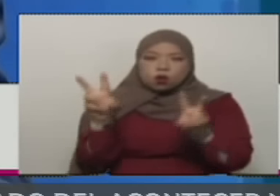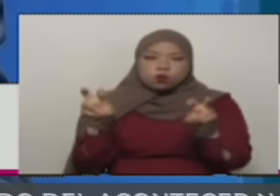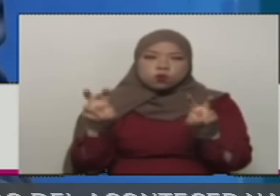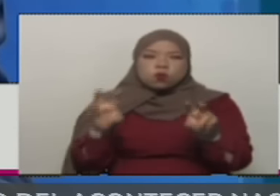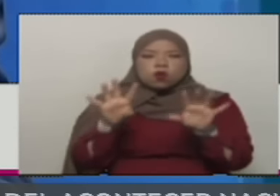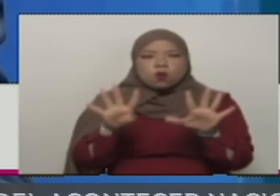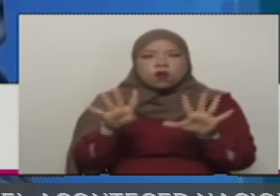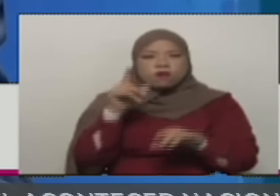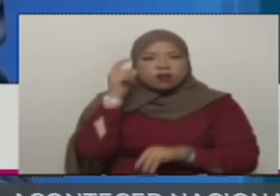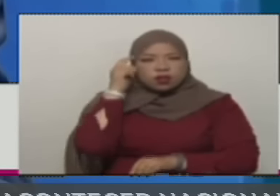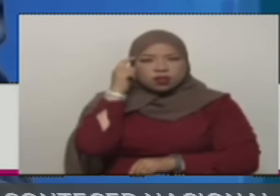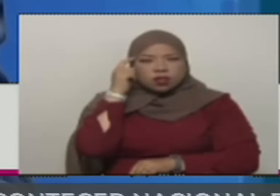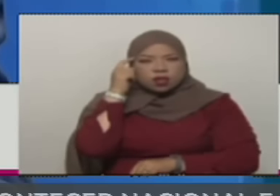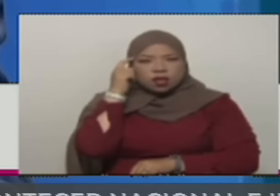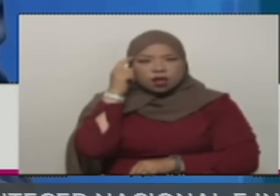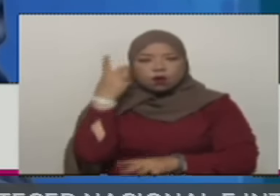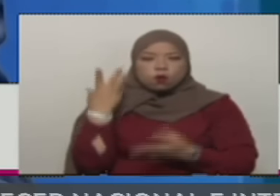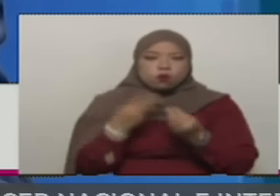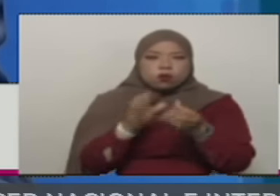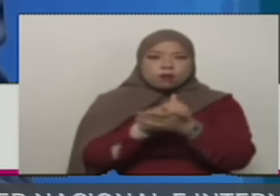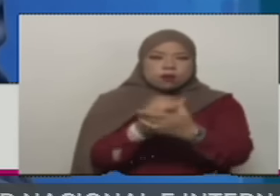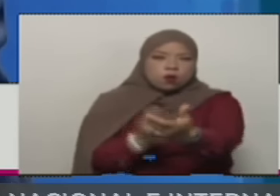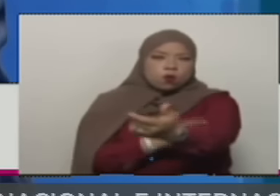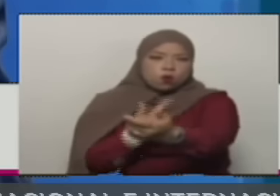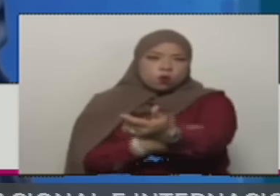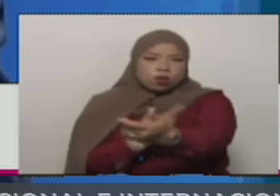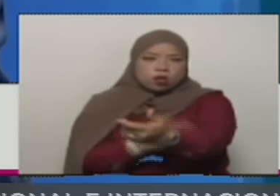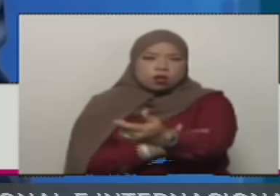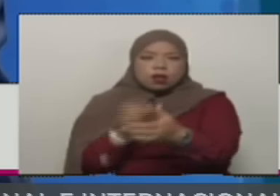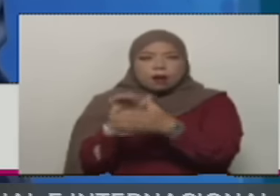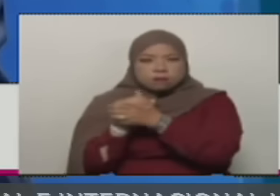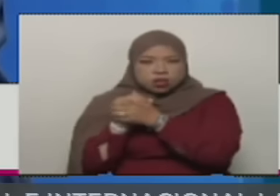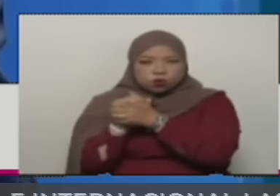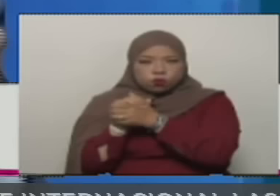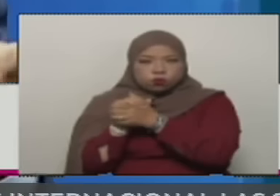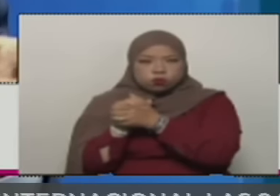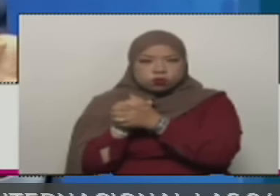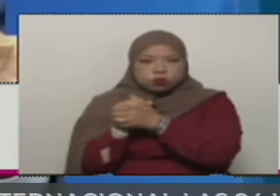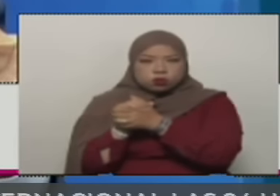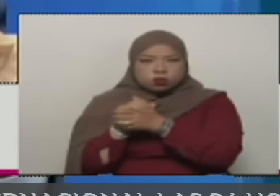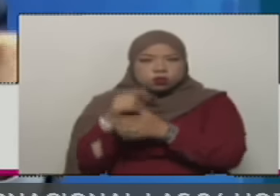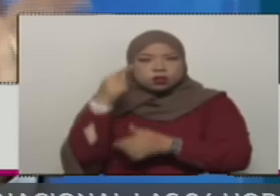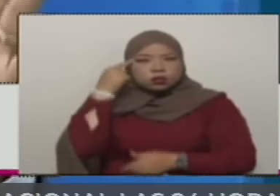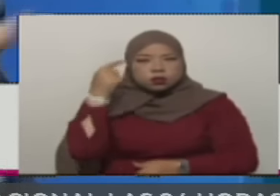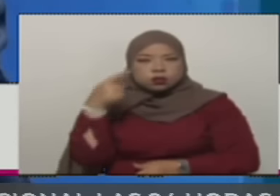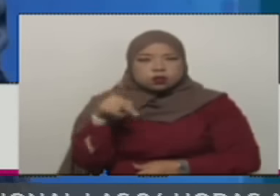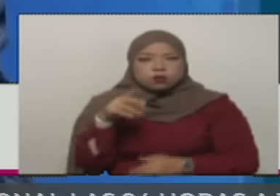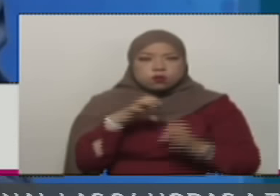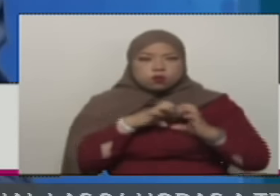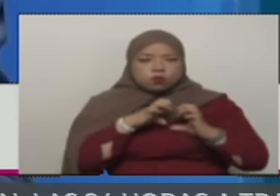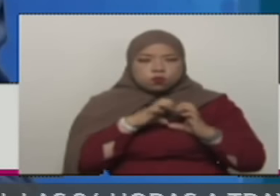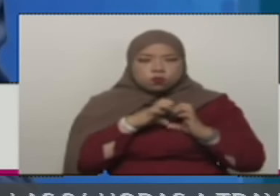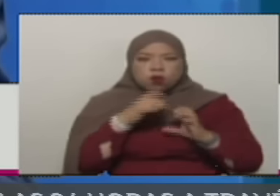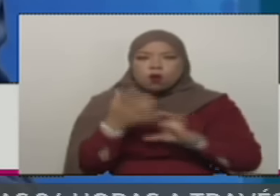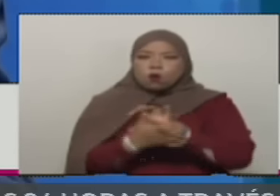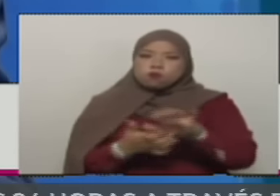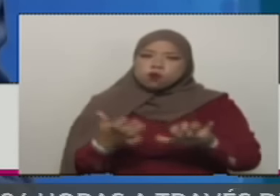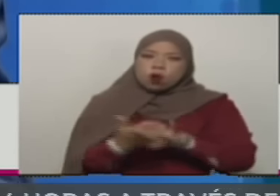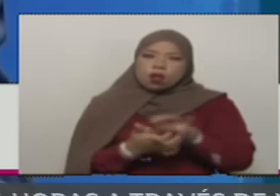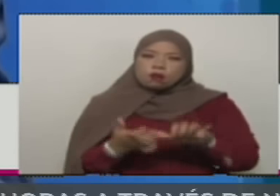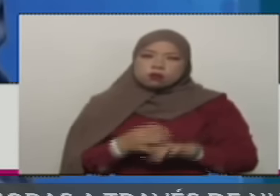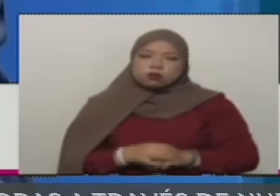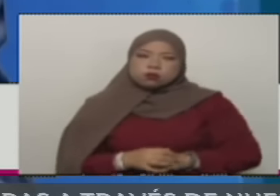Frankfurt, acompañando a mi gran hermano, el chino Khan, que casi muere con un problema del corazón en Frankfurt.